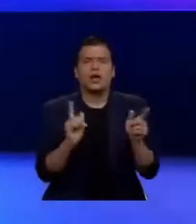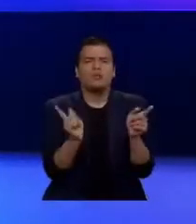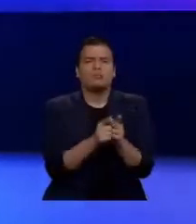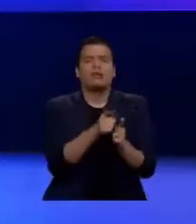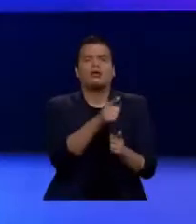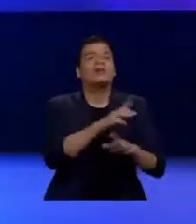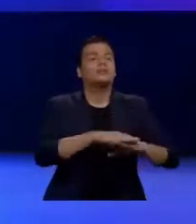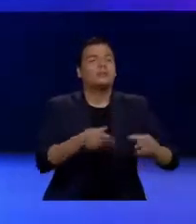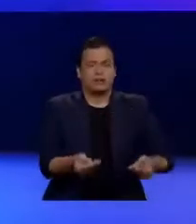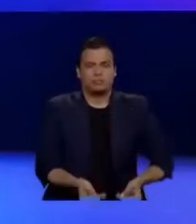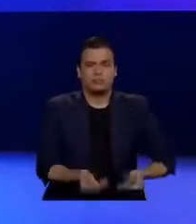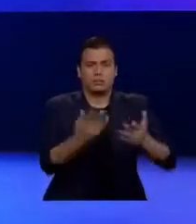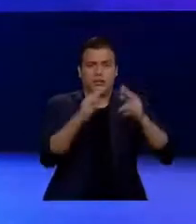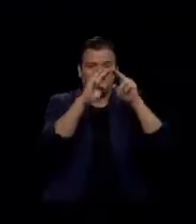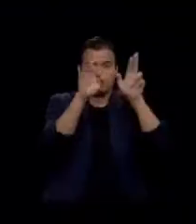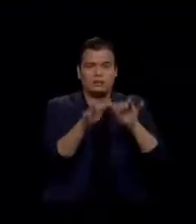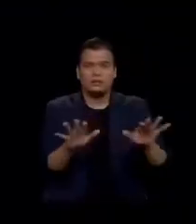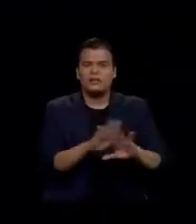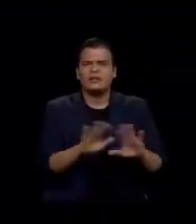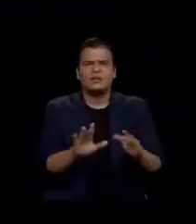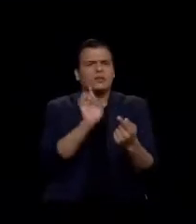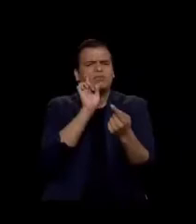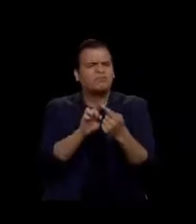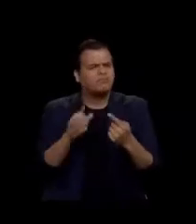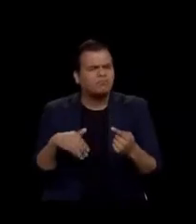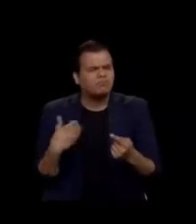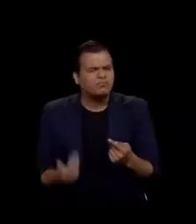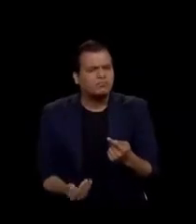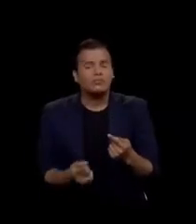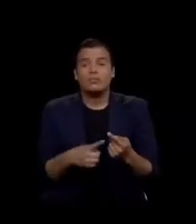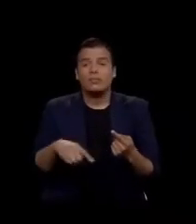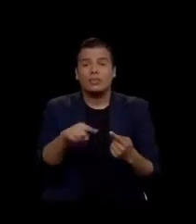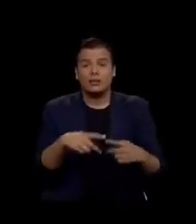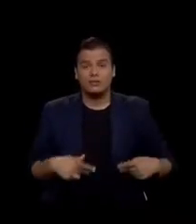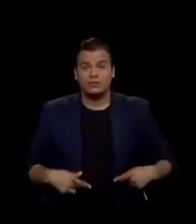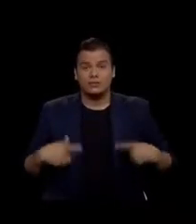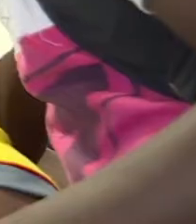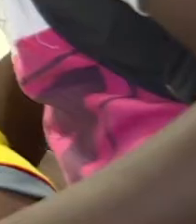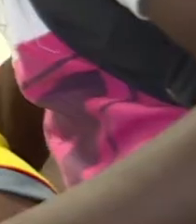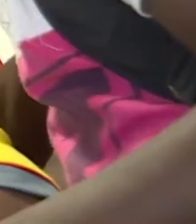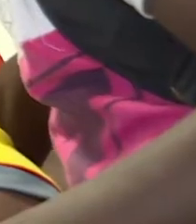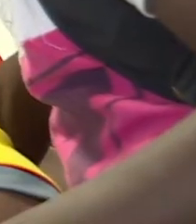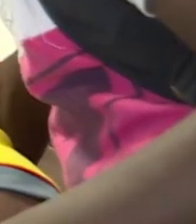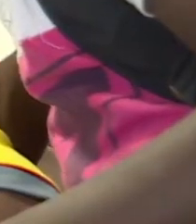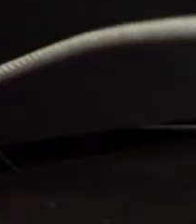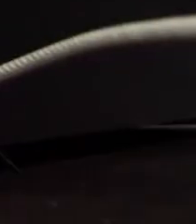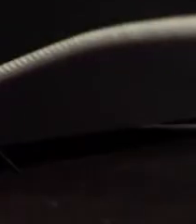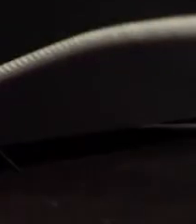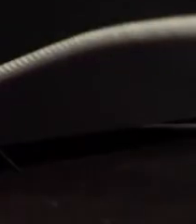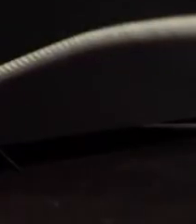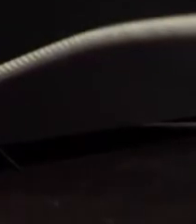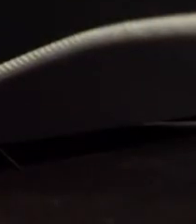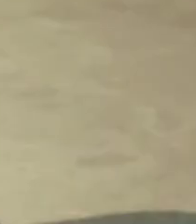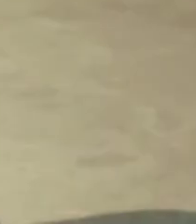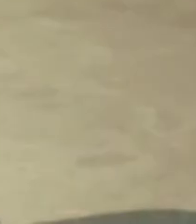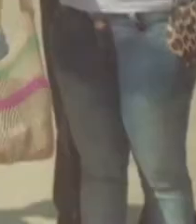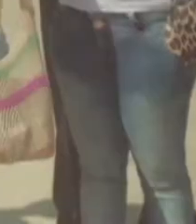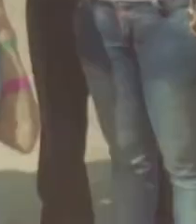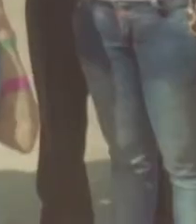que conectar tiene un propósito. Y el propósito siempre es mejorar la calidad de vida de los colombianos.